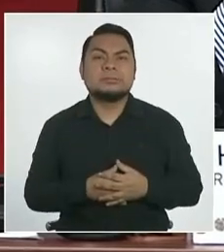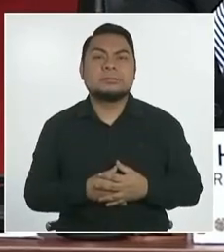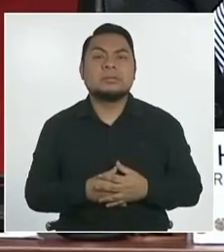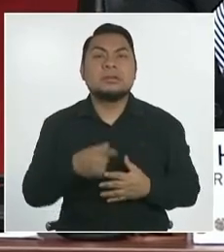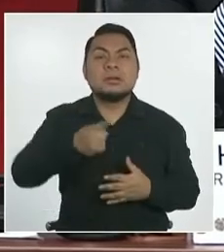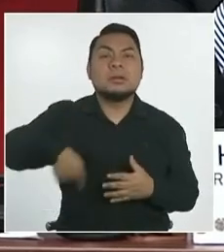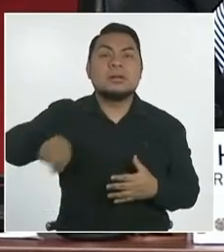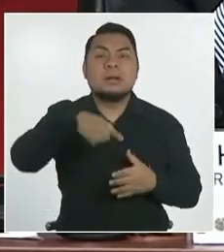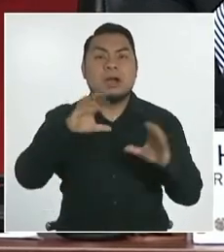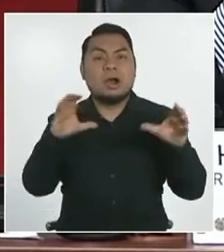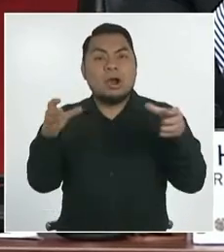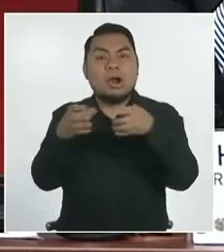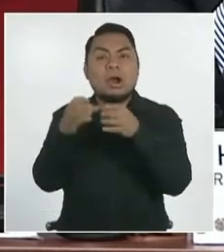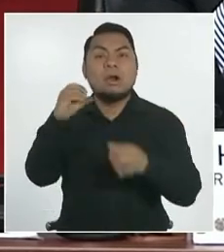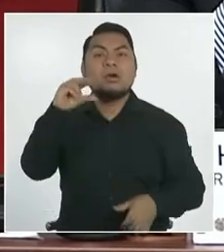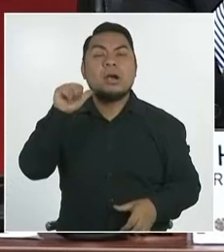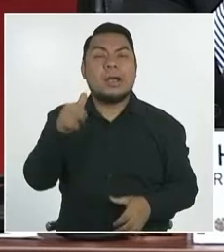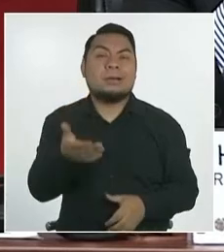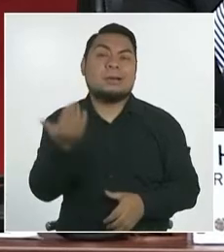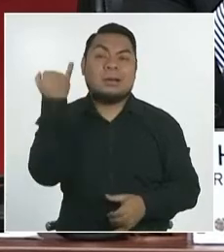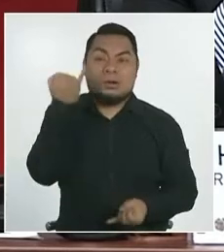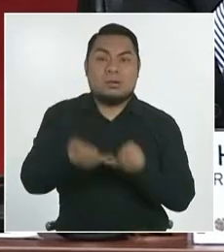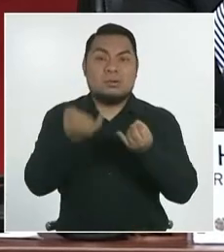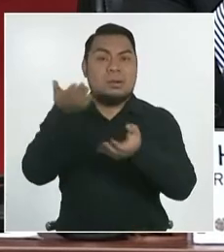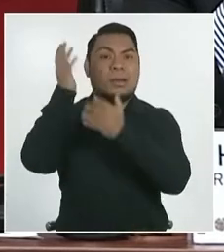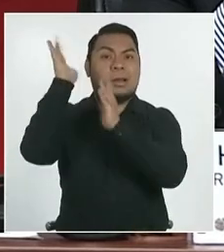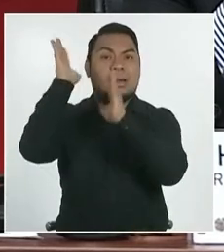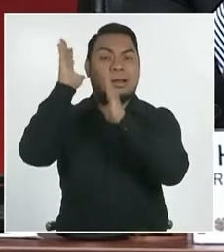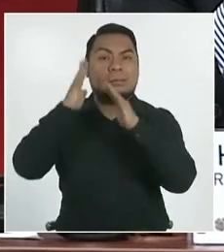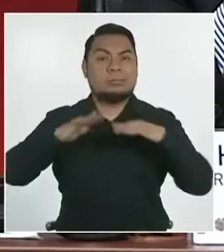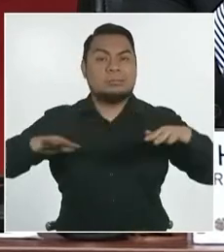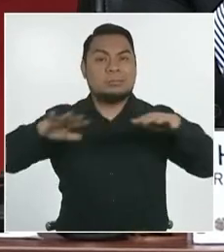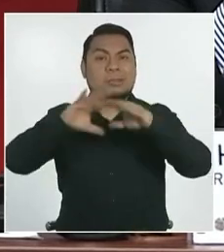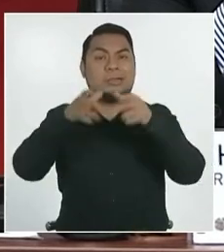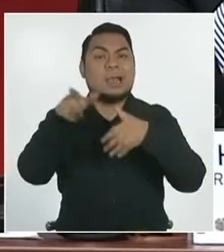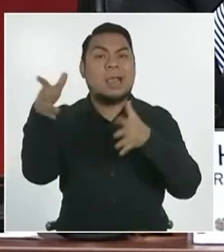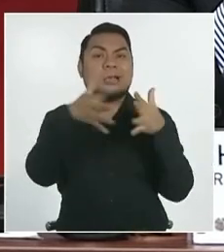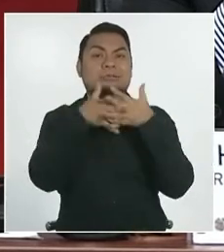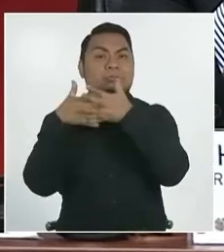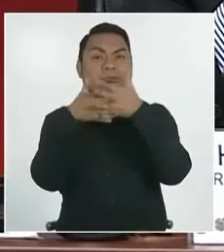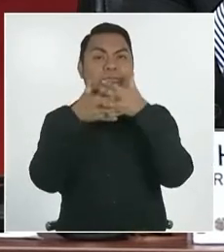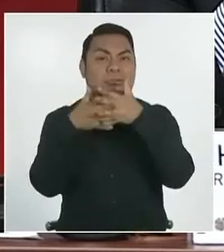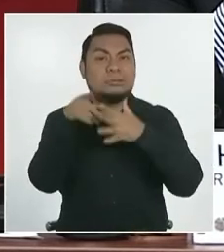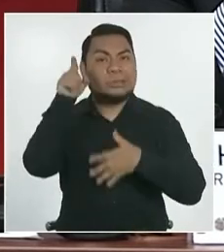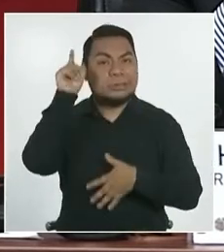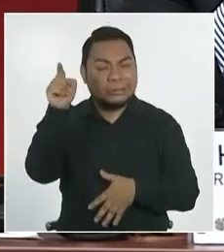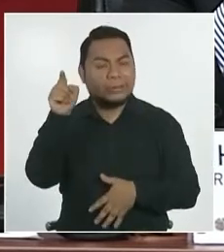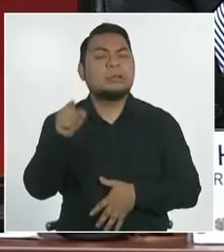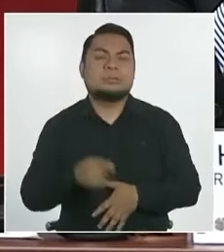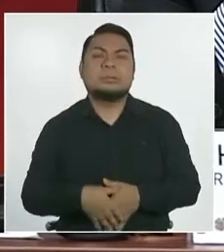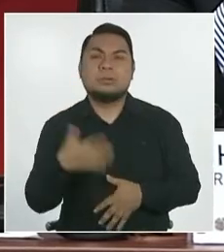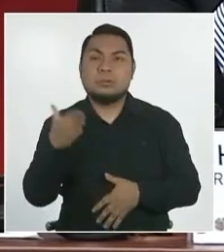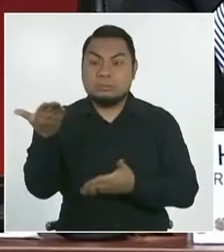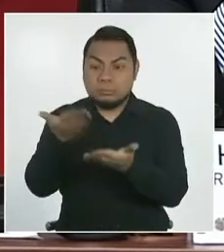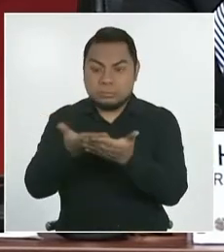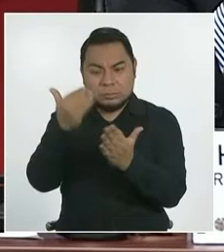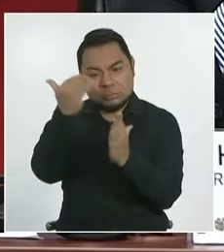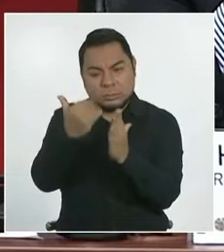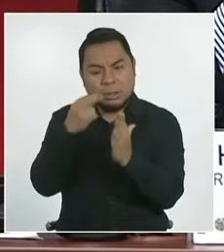a los Estados miembros en la última cumbre de las Naciones en Los Ángeles fueron muy